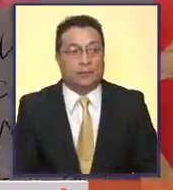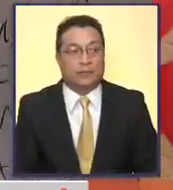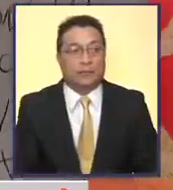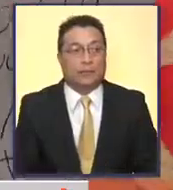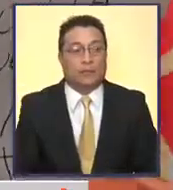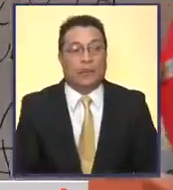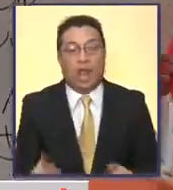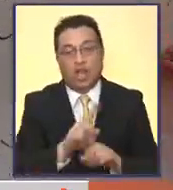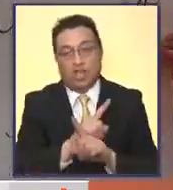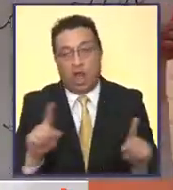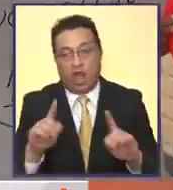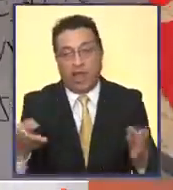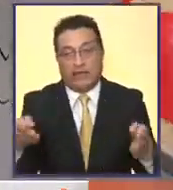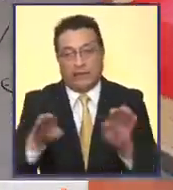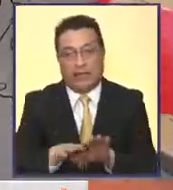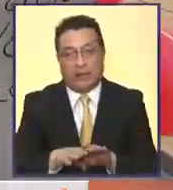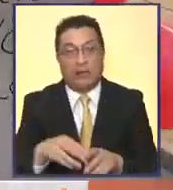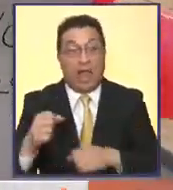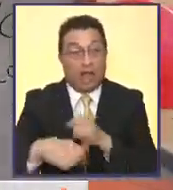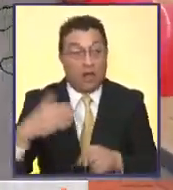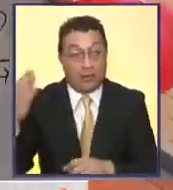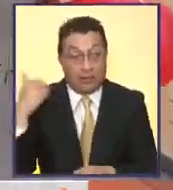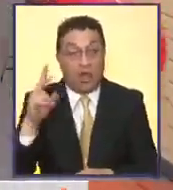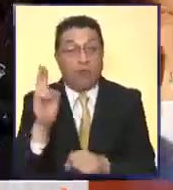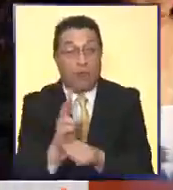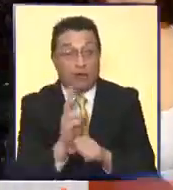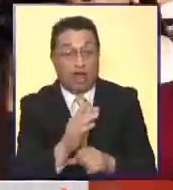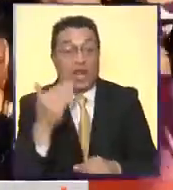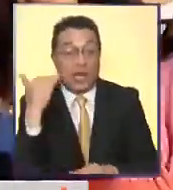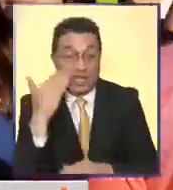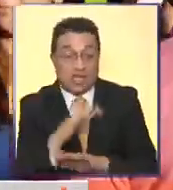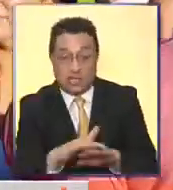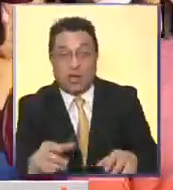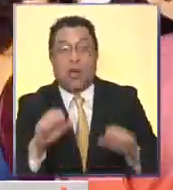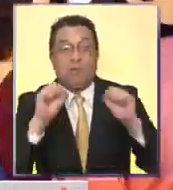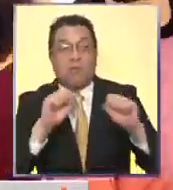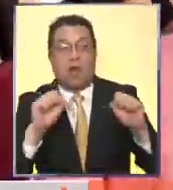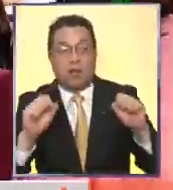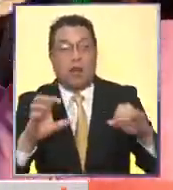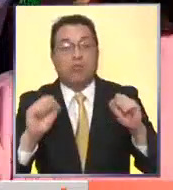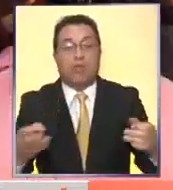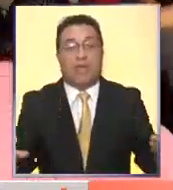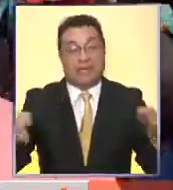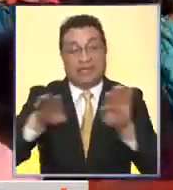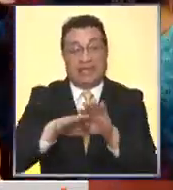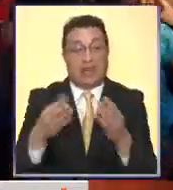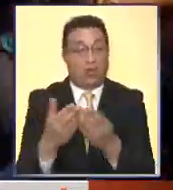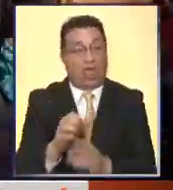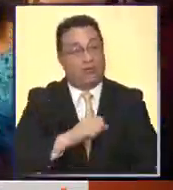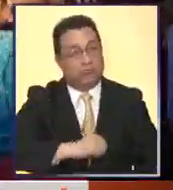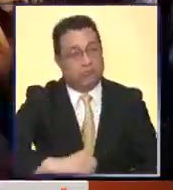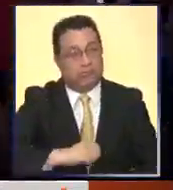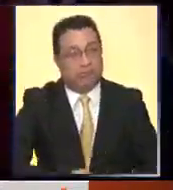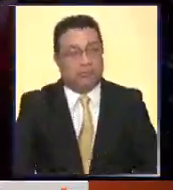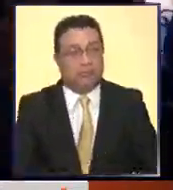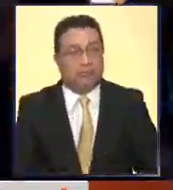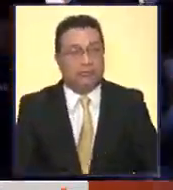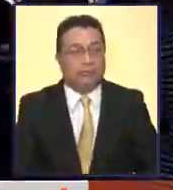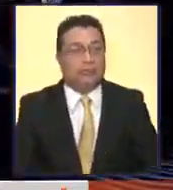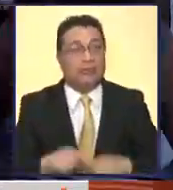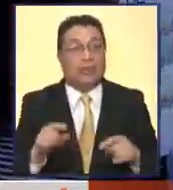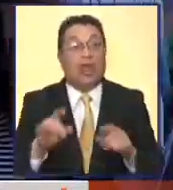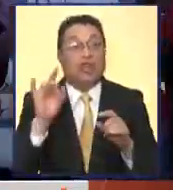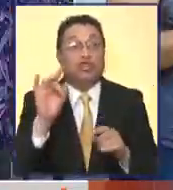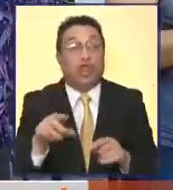Desde el año pasado que alumnos y profesores se han manifestado debido al posible cierre del colegio. Tener colegio no solamente para el